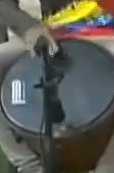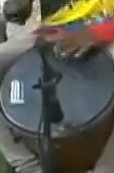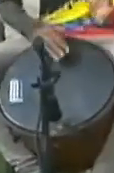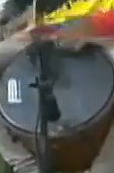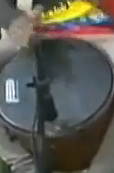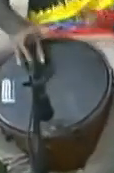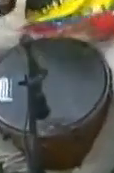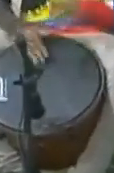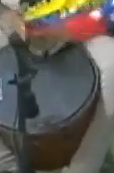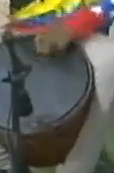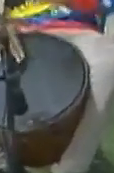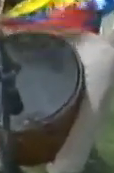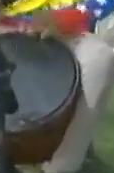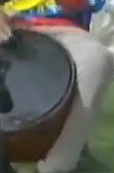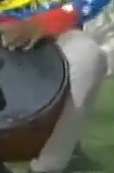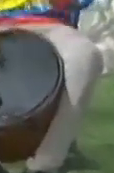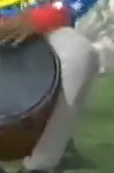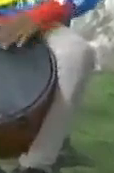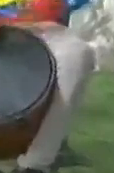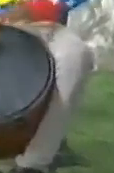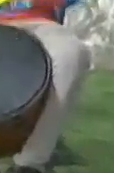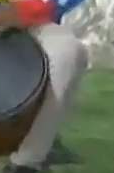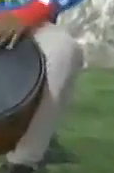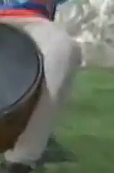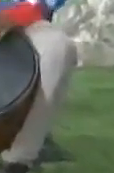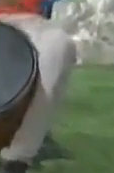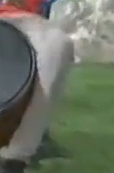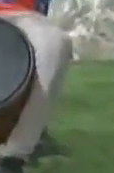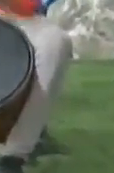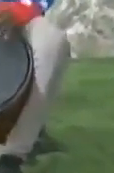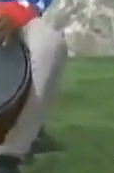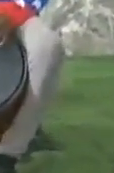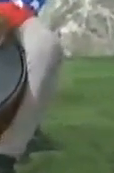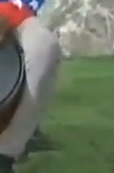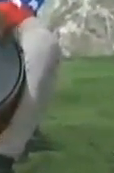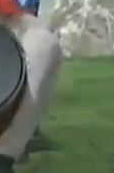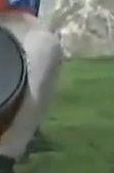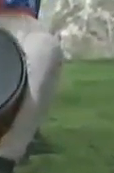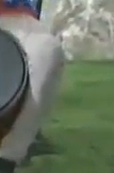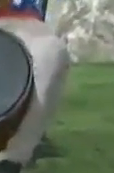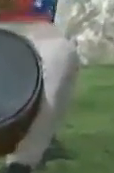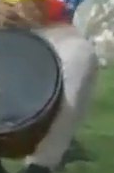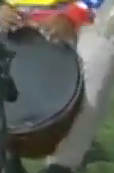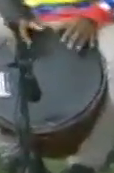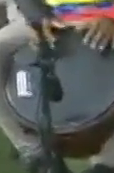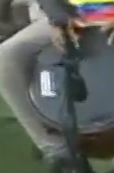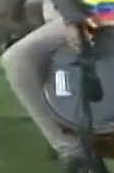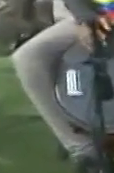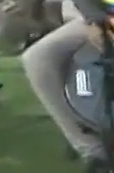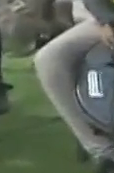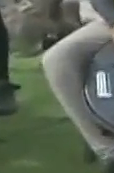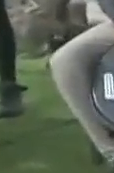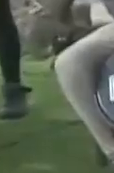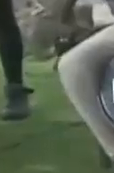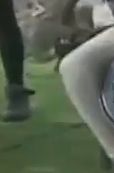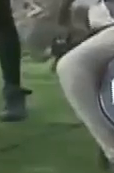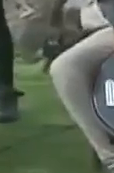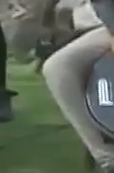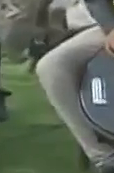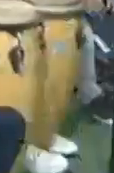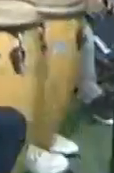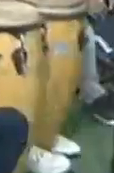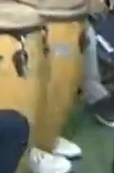Carlos Pérez en la quinta paila. Y a Ney Querrada, palitera. A la una, a